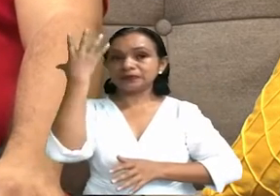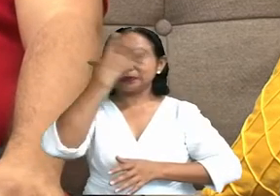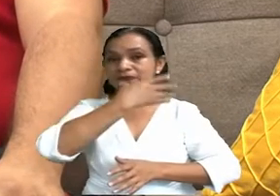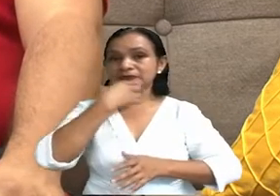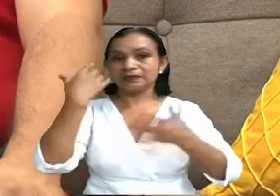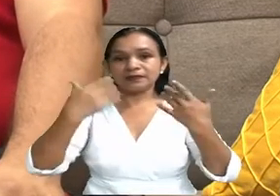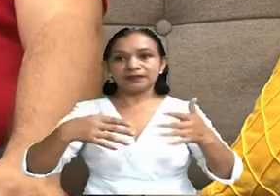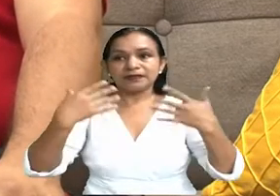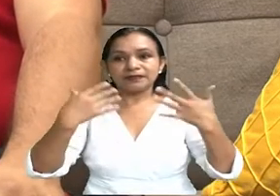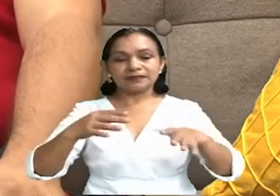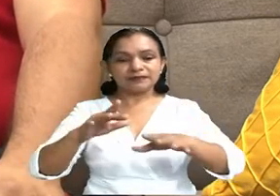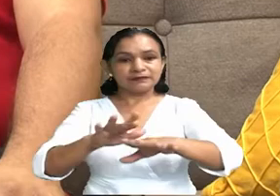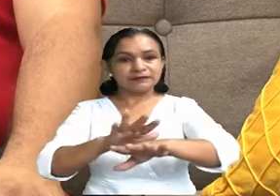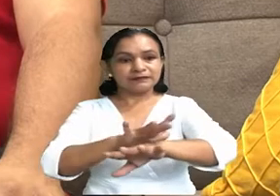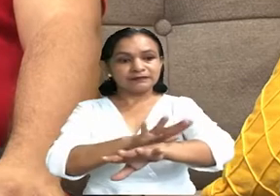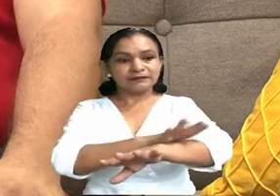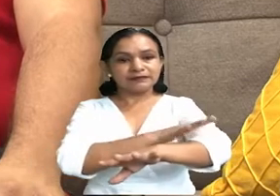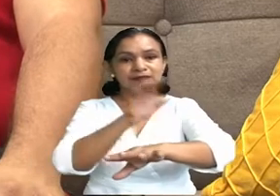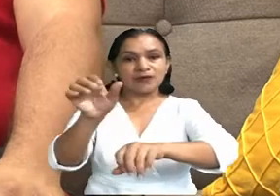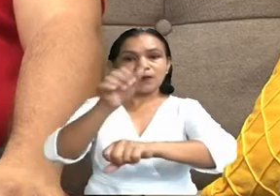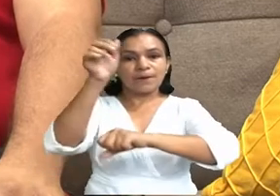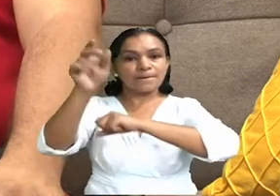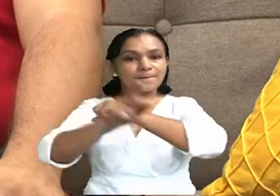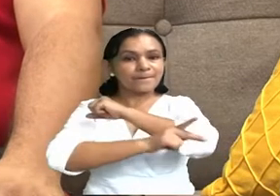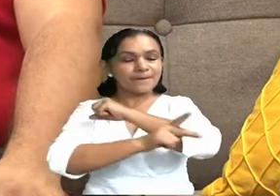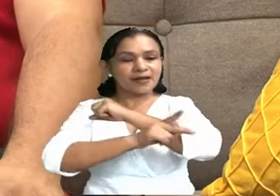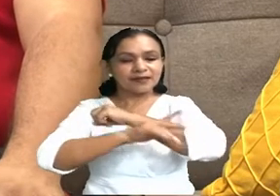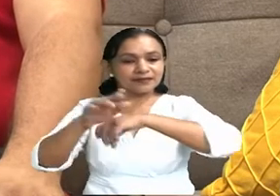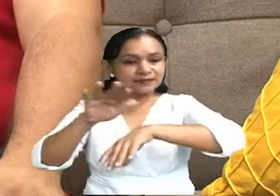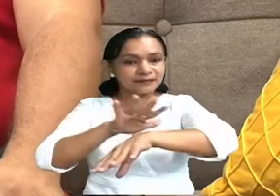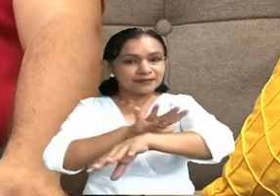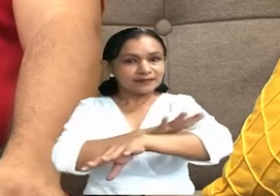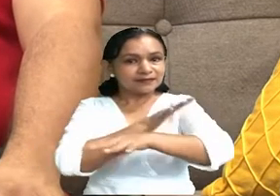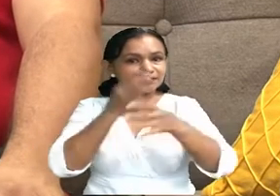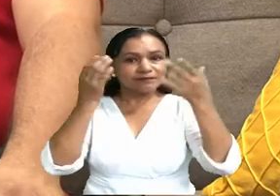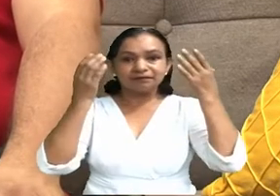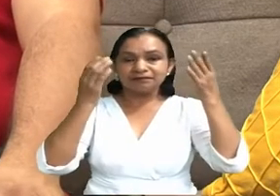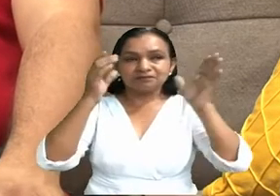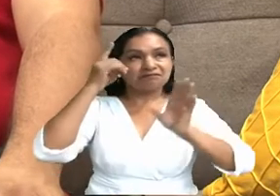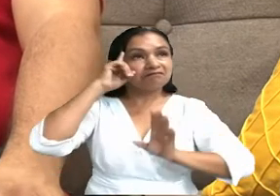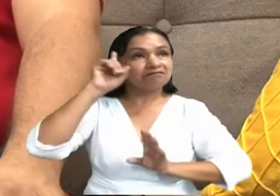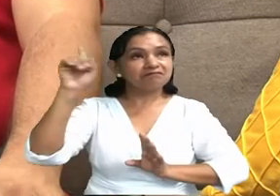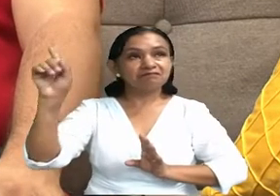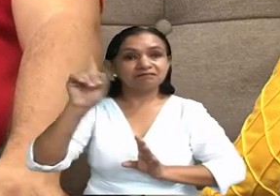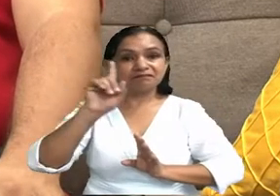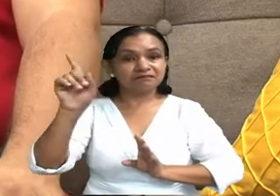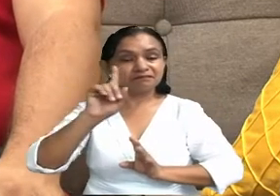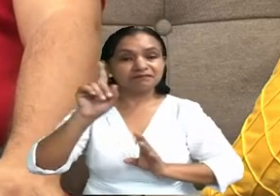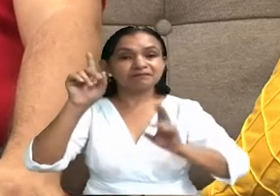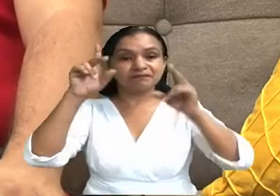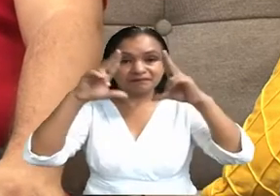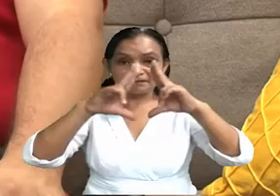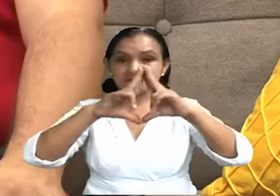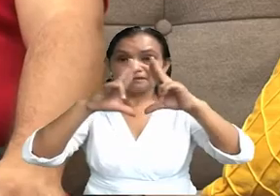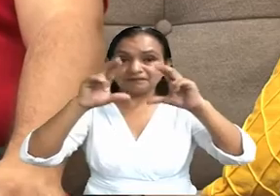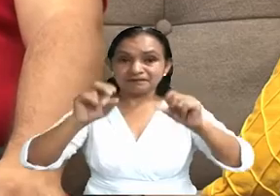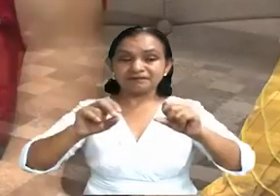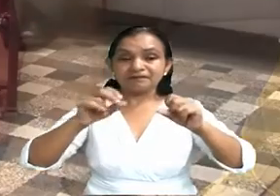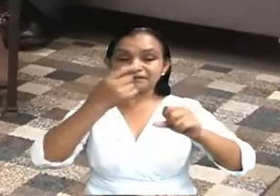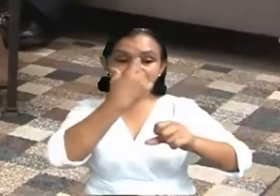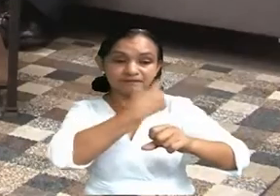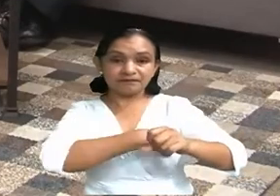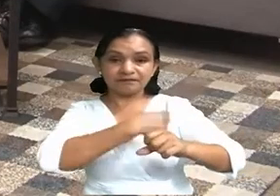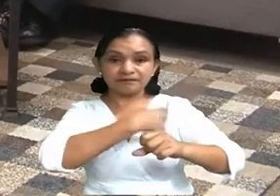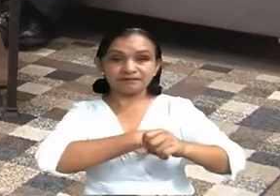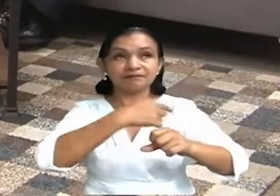a uno le da la sensación de estar en otro país, ¿verdad? Porque son cosas que no pensábamos ver en Nicaragua. La escuela normal de Matagalpa. La escuela normal